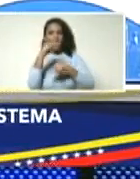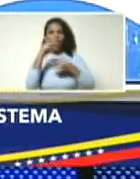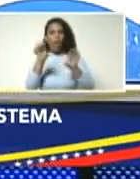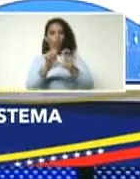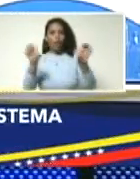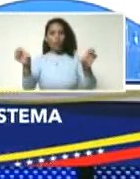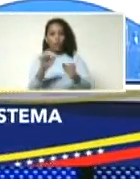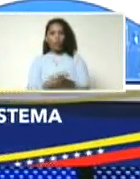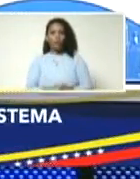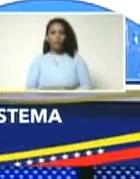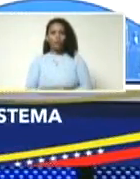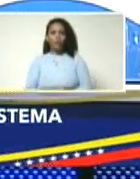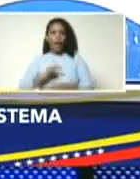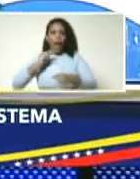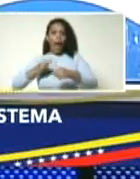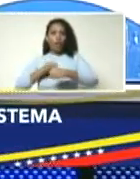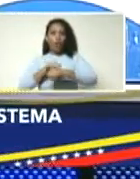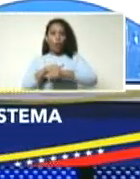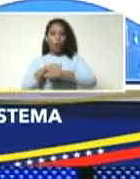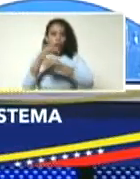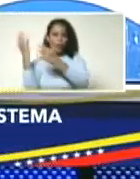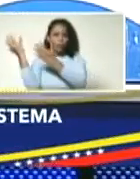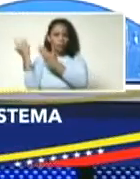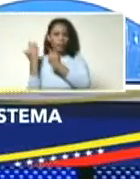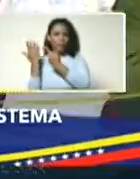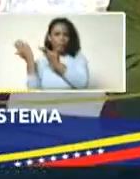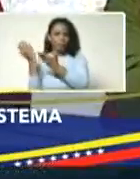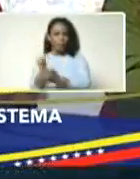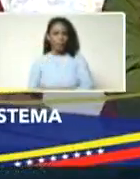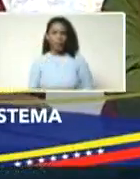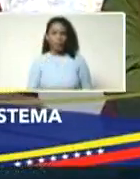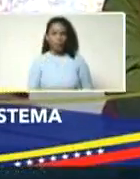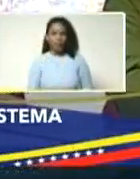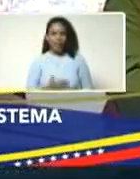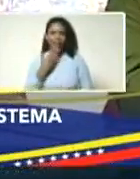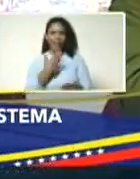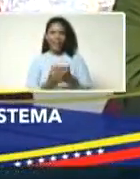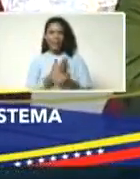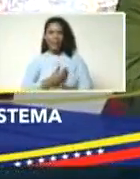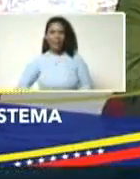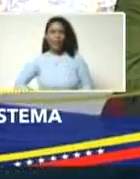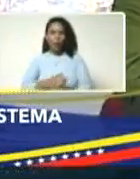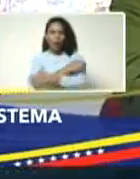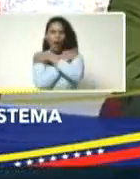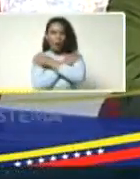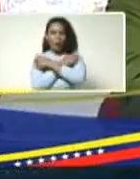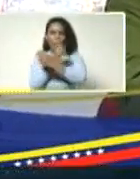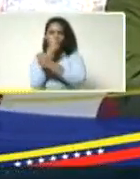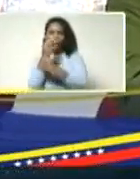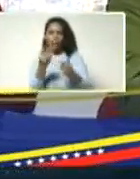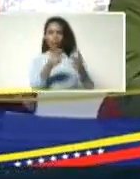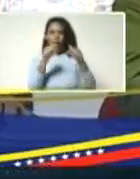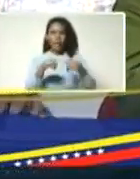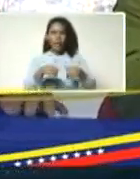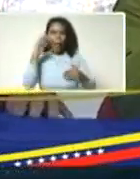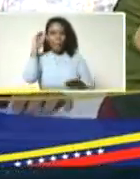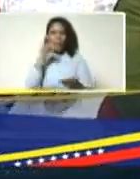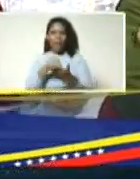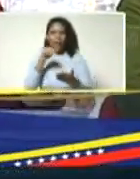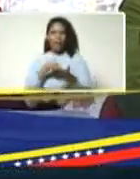educativo. Héctor Rodríguez Castro. Gracias, presidente. Un abrazo y bienvenido a Miranda, los Valles del